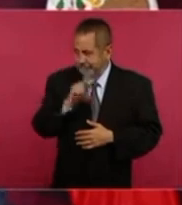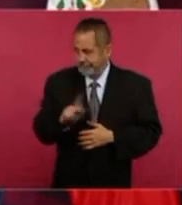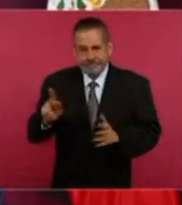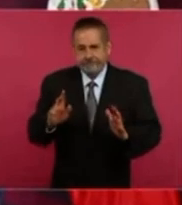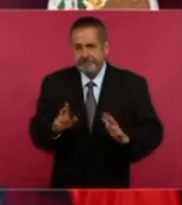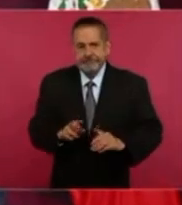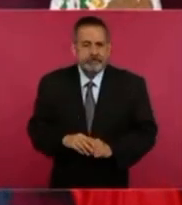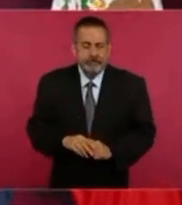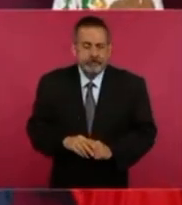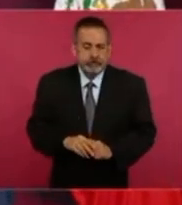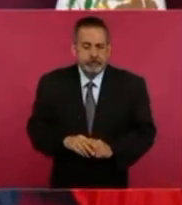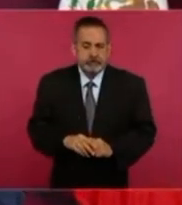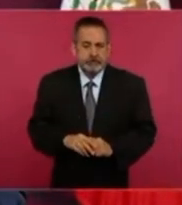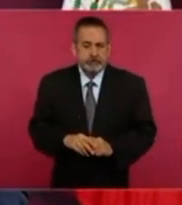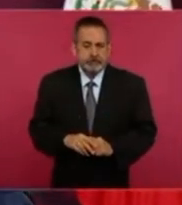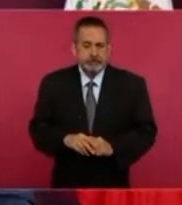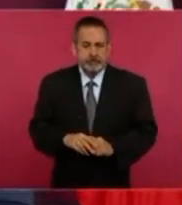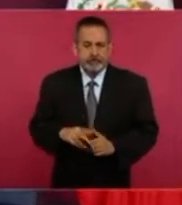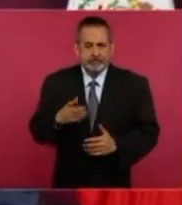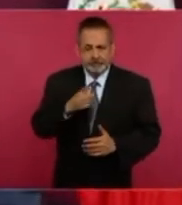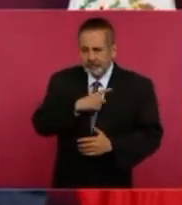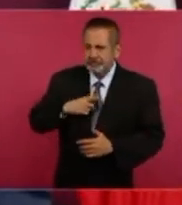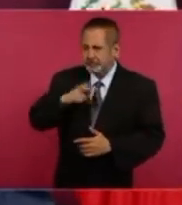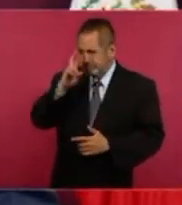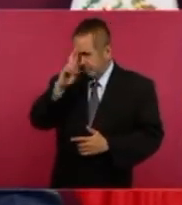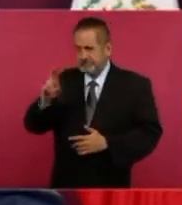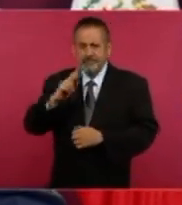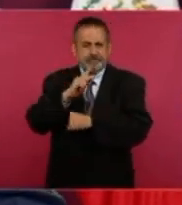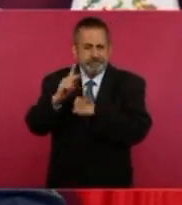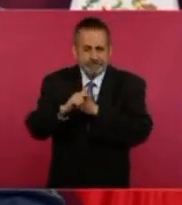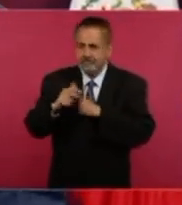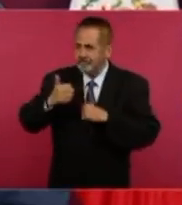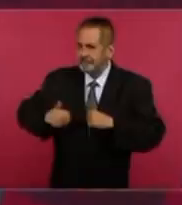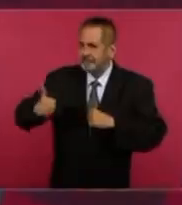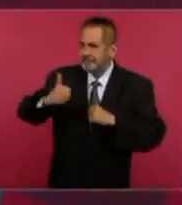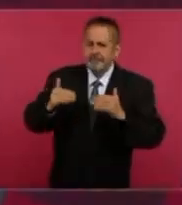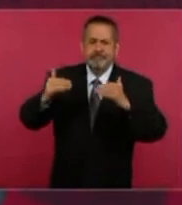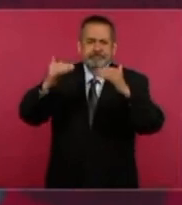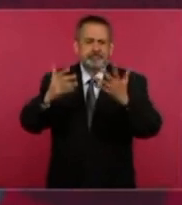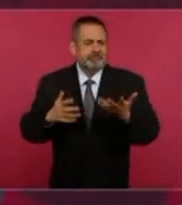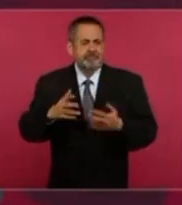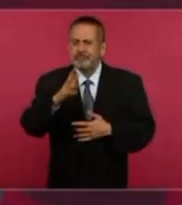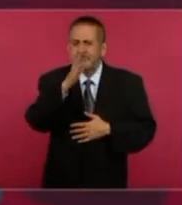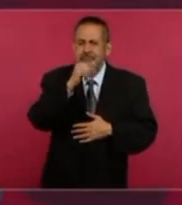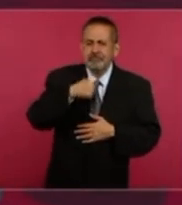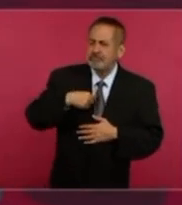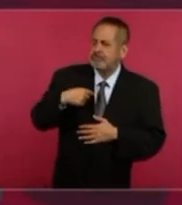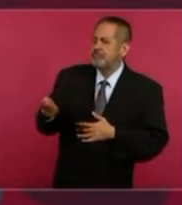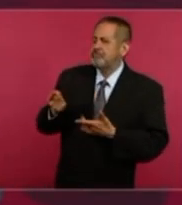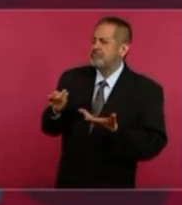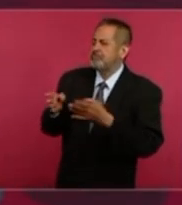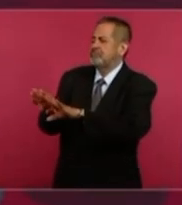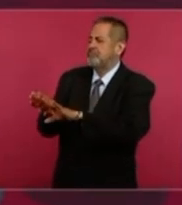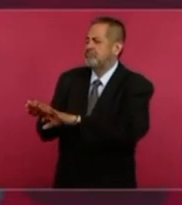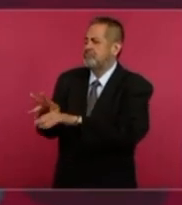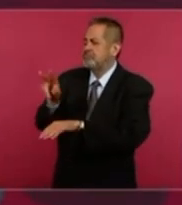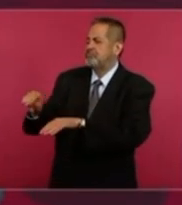a la soberanía de los pueblos. Nadie tiene derecho a hacer eso.